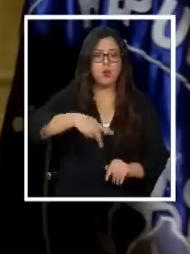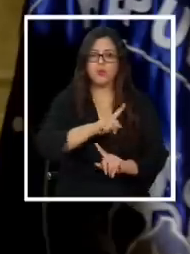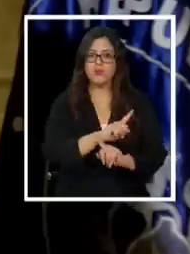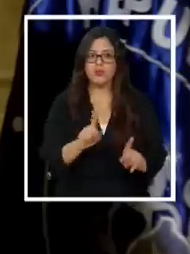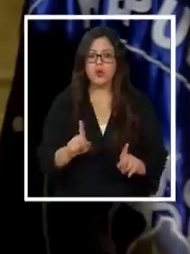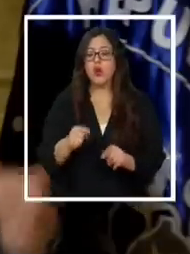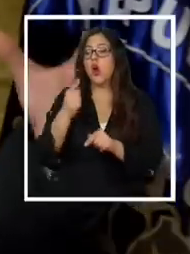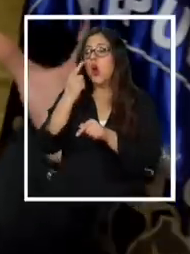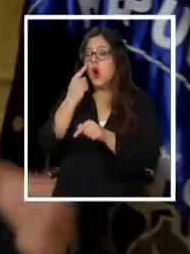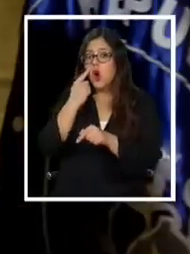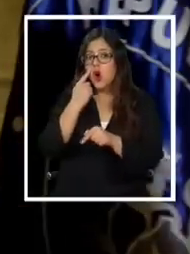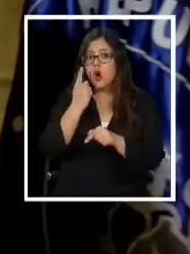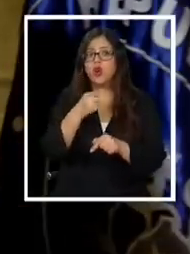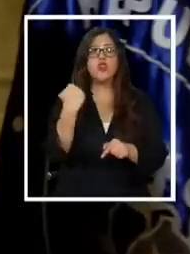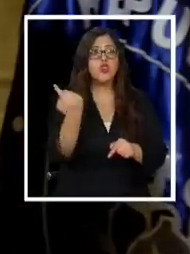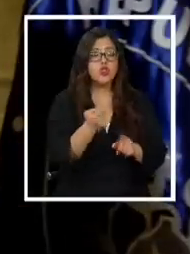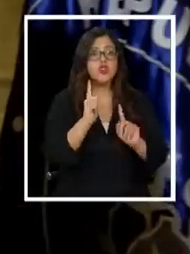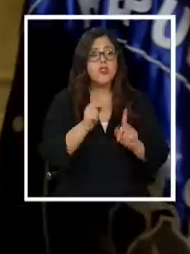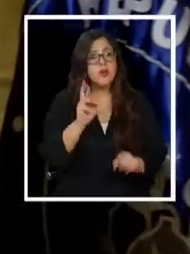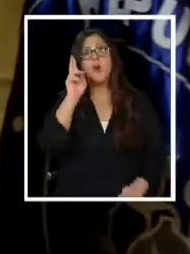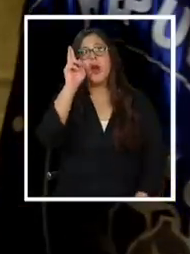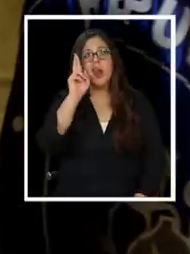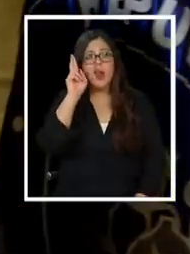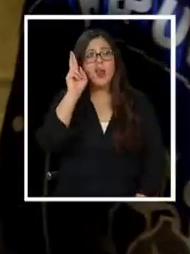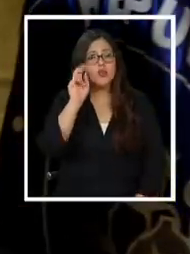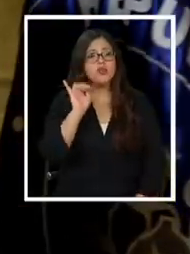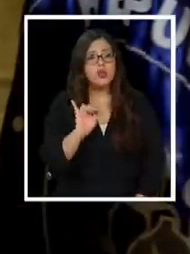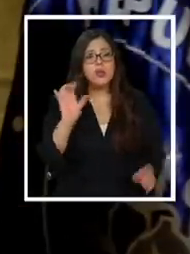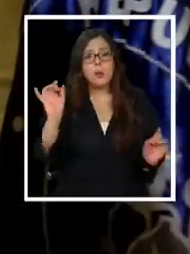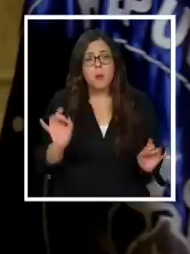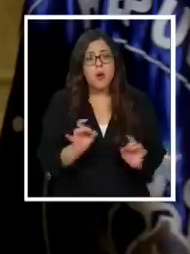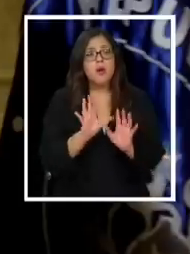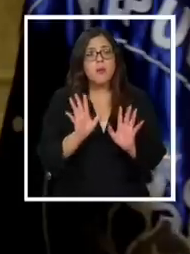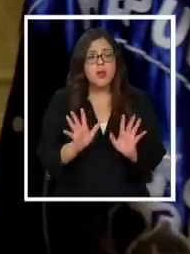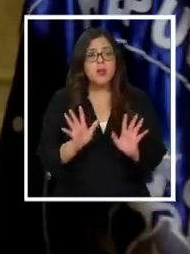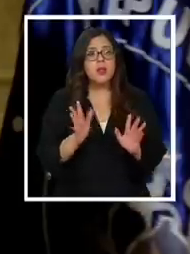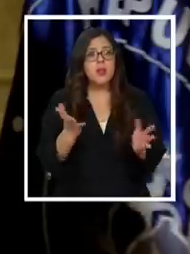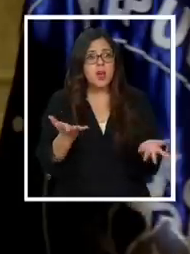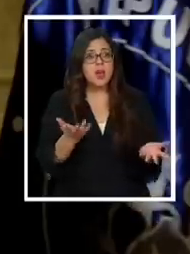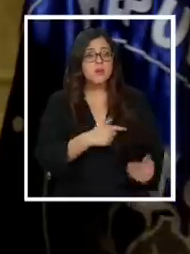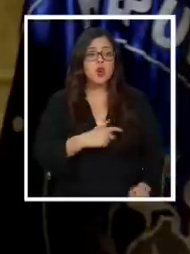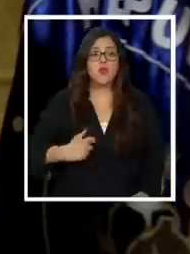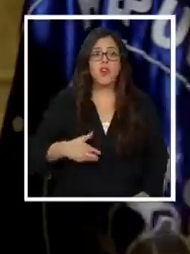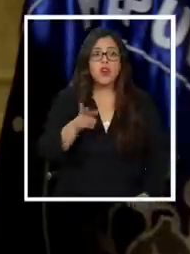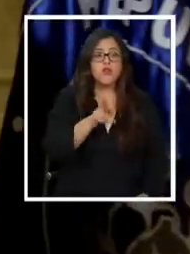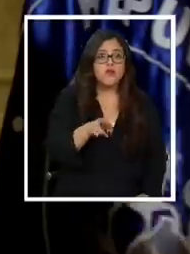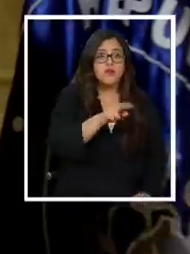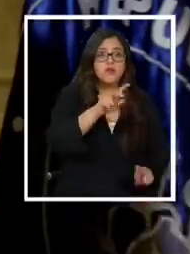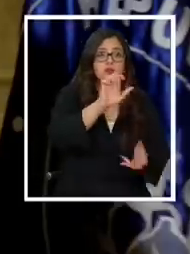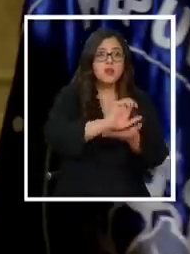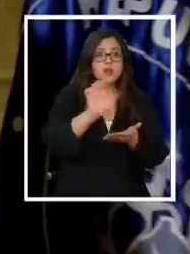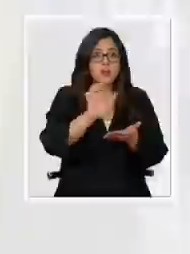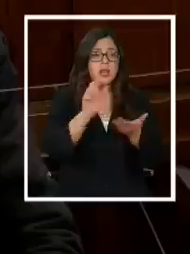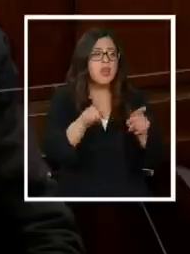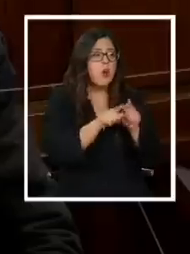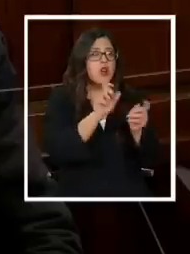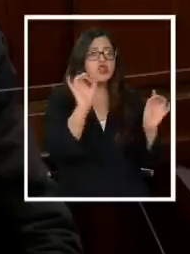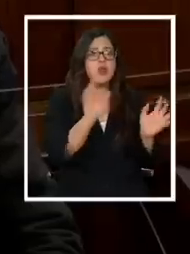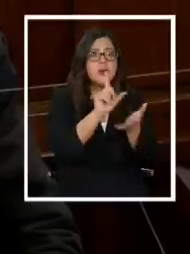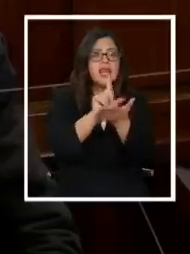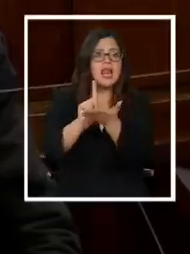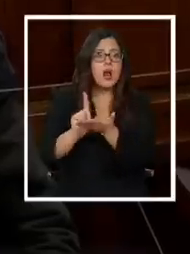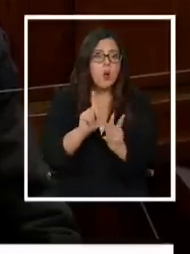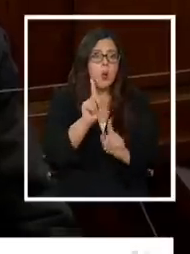Y por supuesto que nosotros tenemos que reflexionar si efectivamente el gobierno insiste en estos estados de excepción acotados. Desde